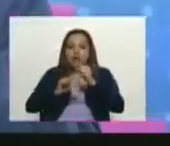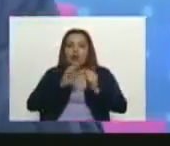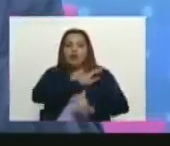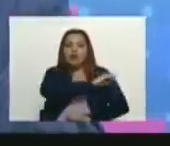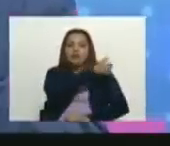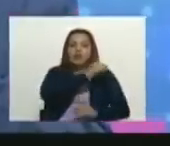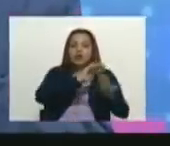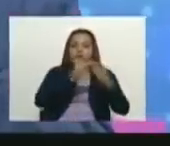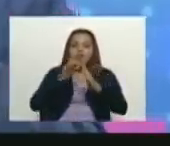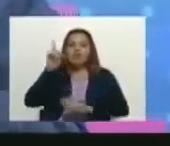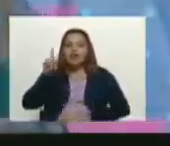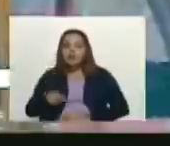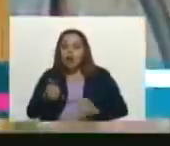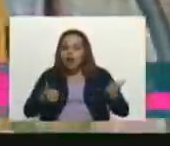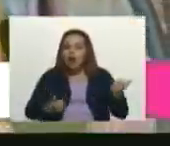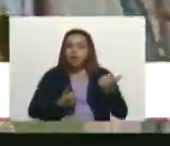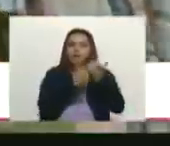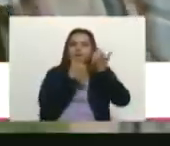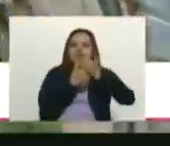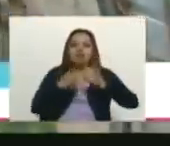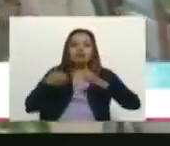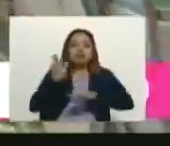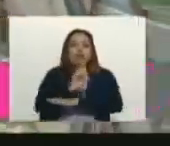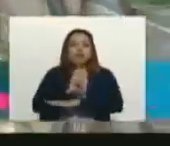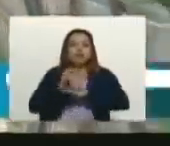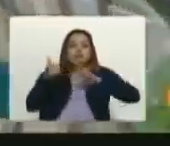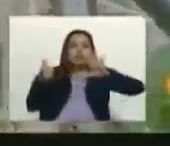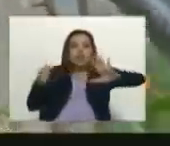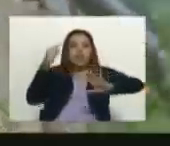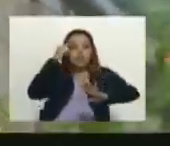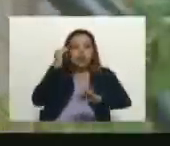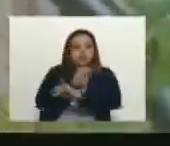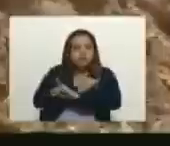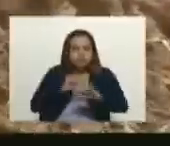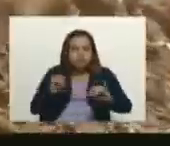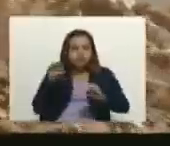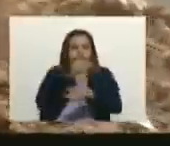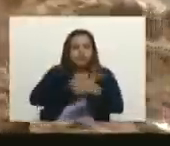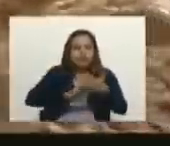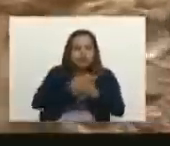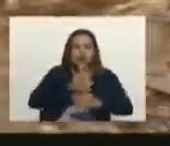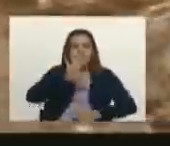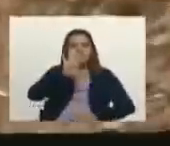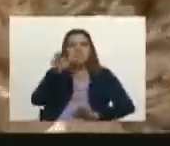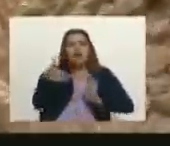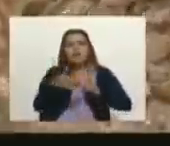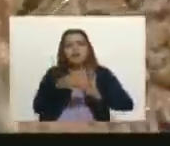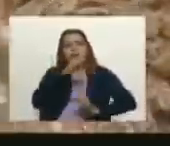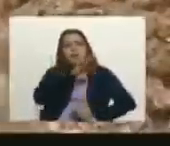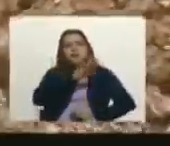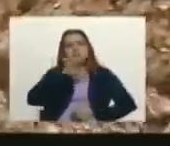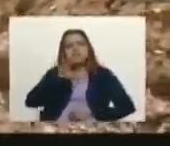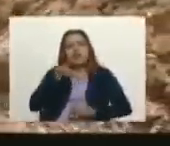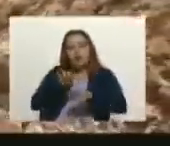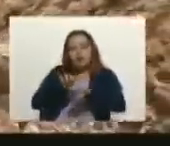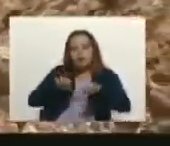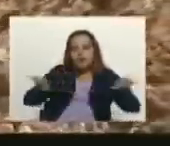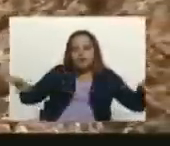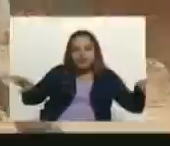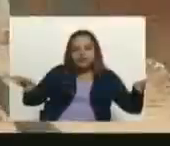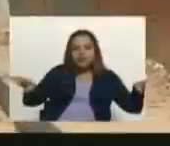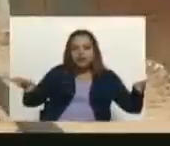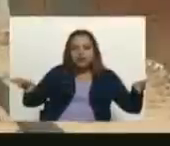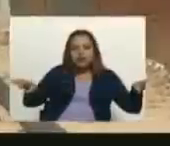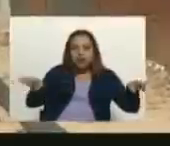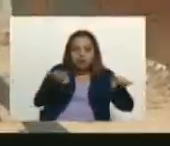comunidad también aportaron, y en 6 días... ya automáticamente se habían colocado 5.045 metros de tubería de PAD